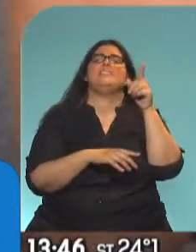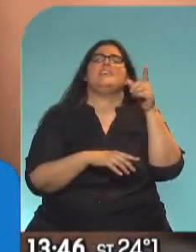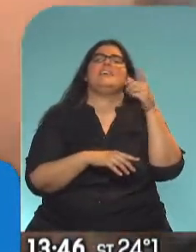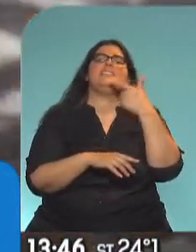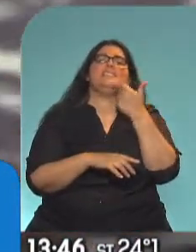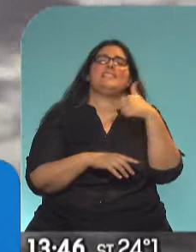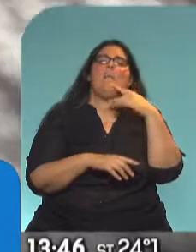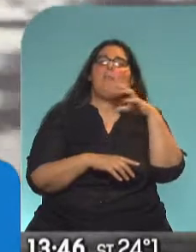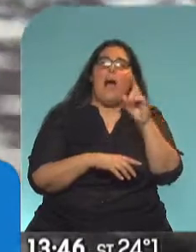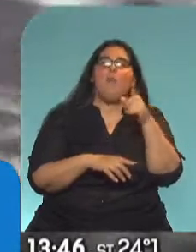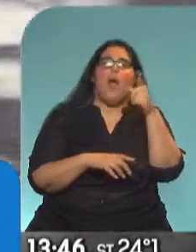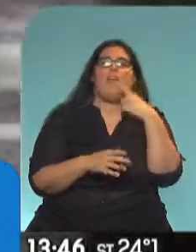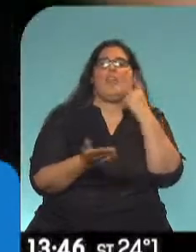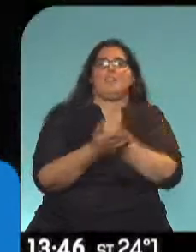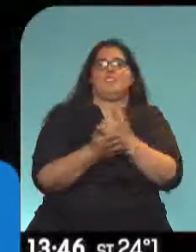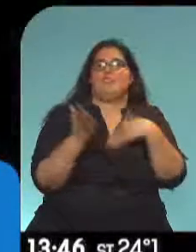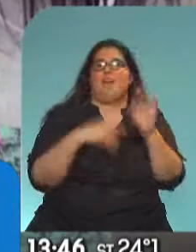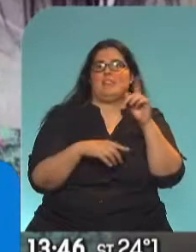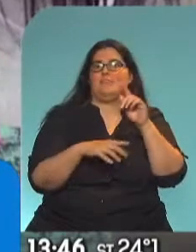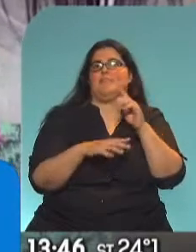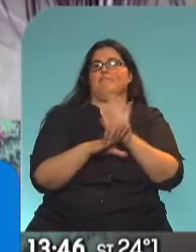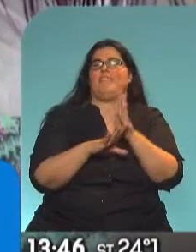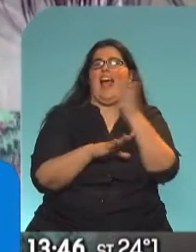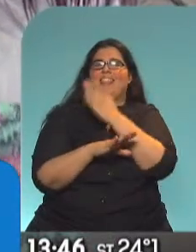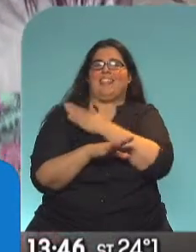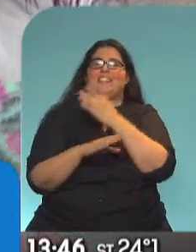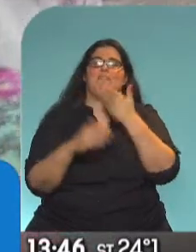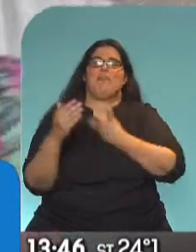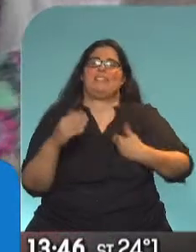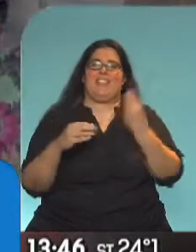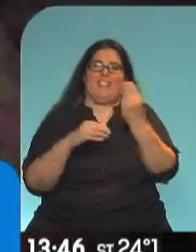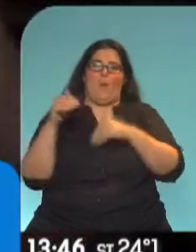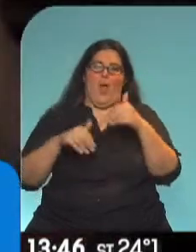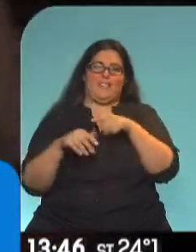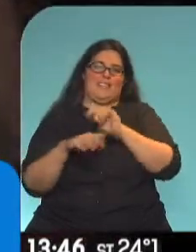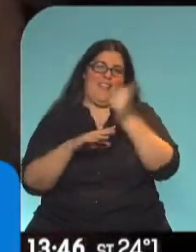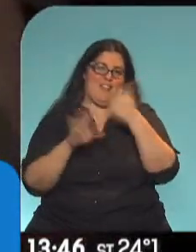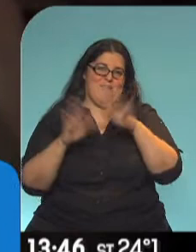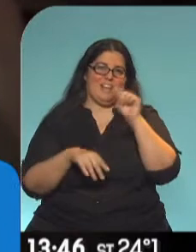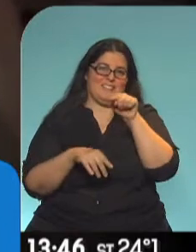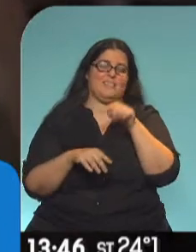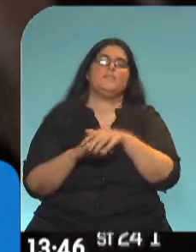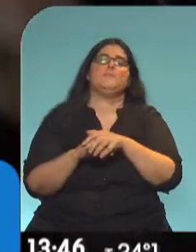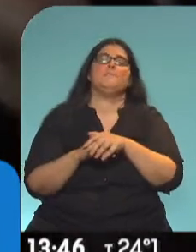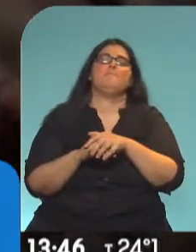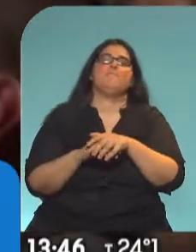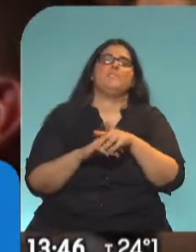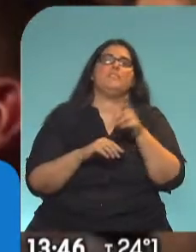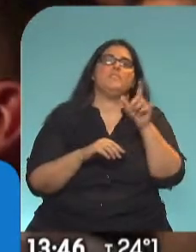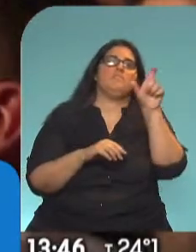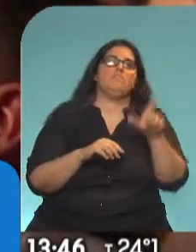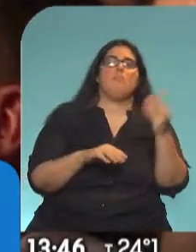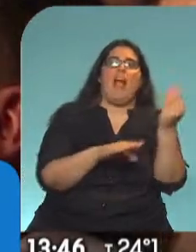Brasil, definitorio de las contiendas presidenciales. Su candidato, Celso Russomano, sufrió un duro